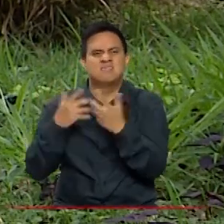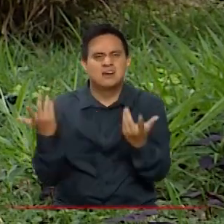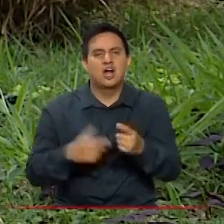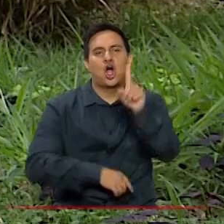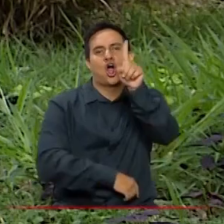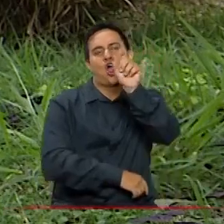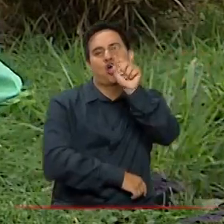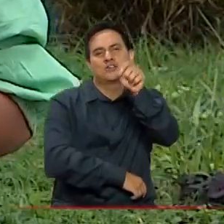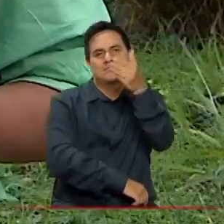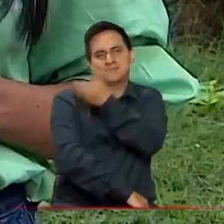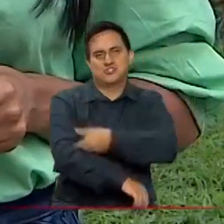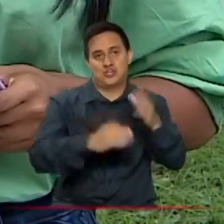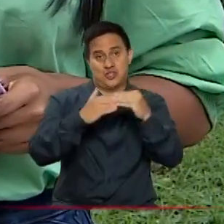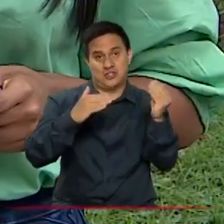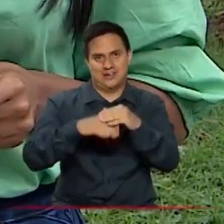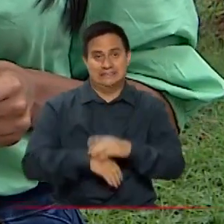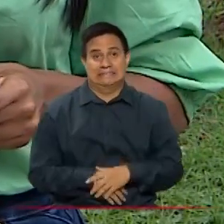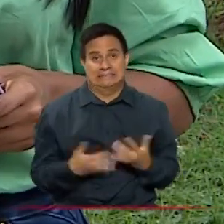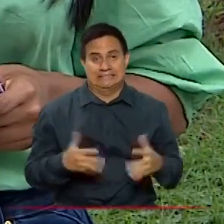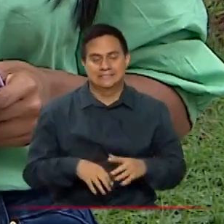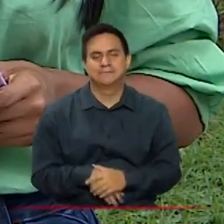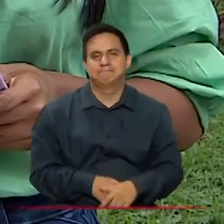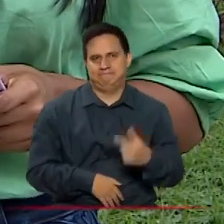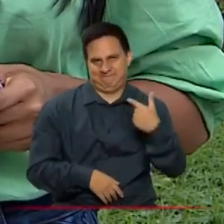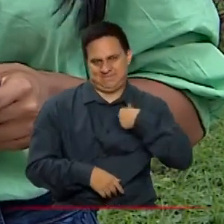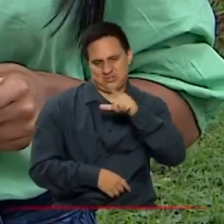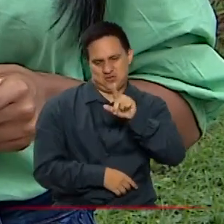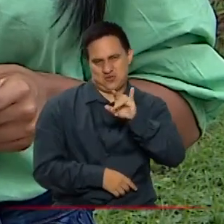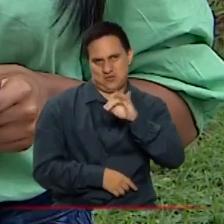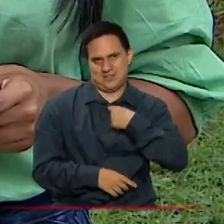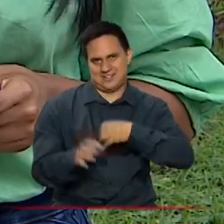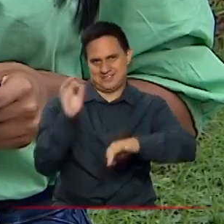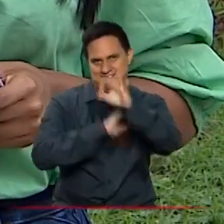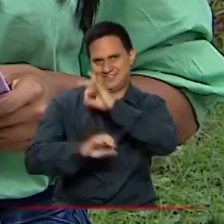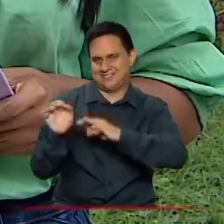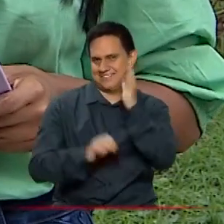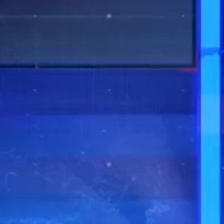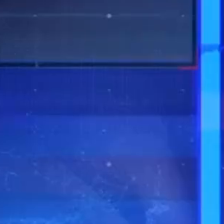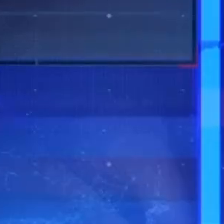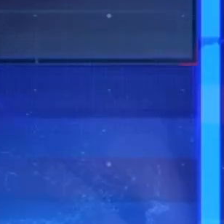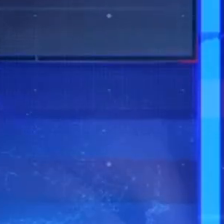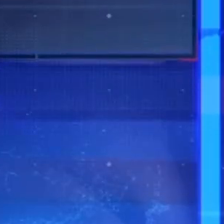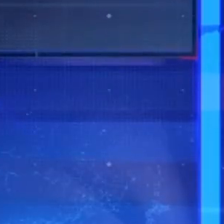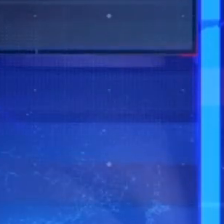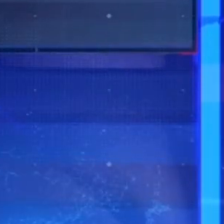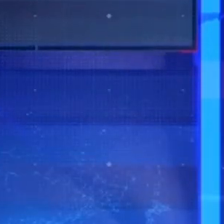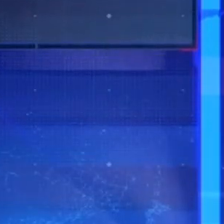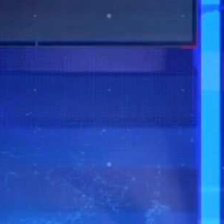despido desde el sur de la ciudad. Soy Luisa Solís para Telepacífico Noticias, la región todos los días.